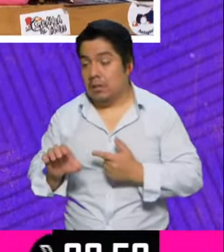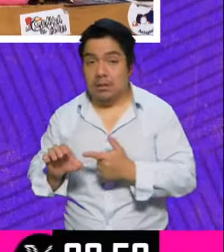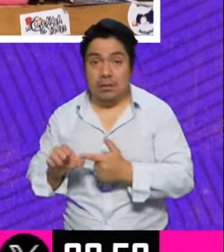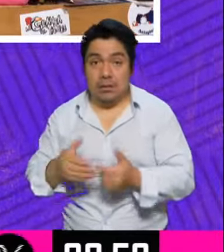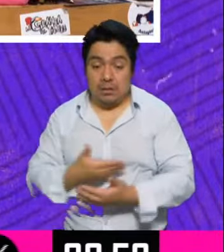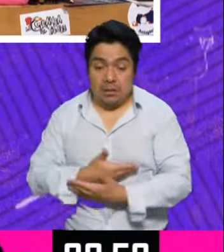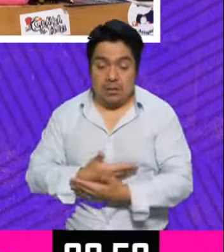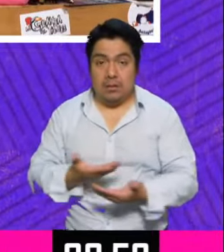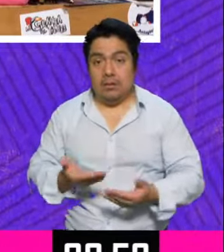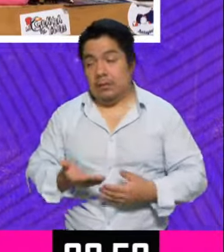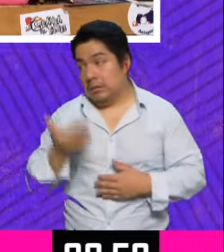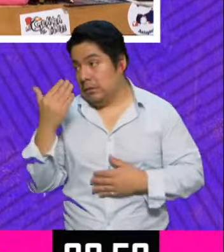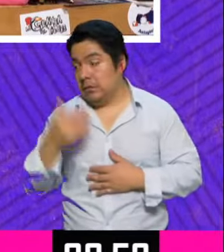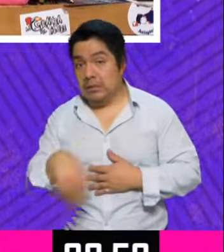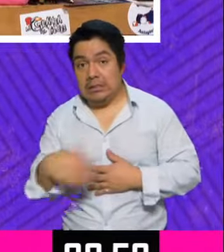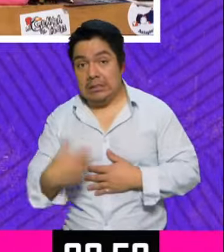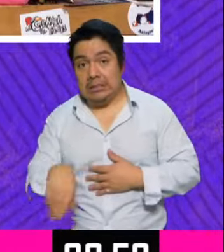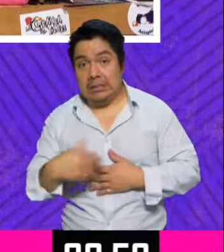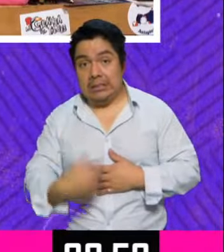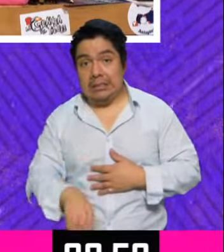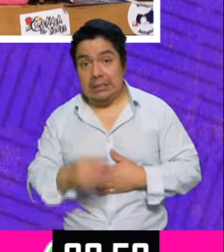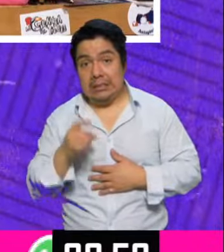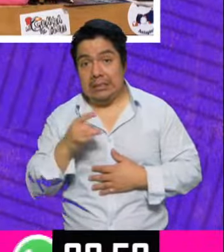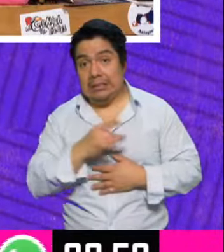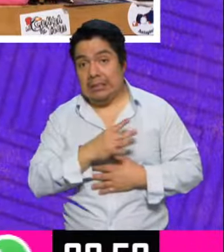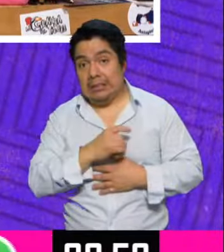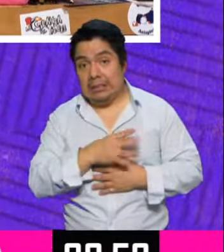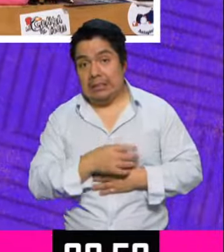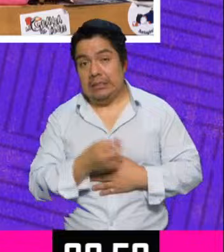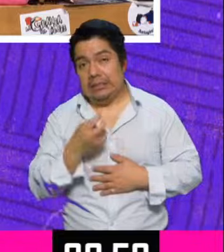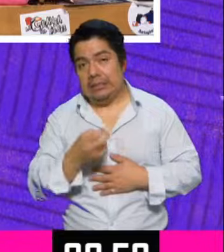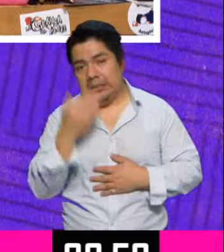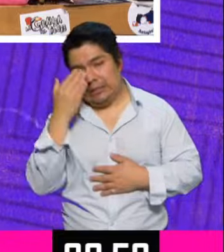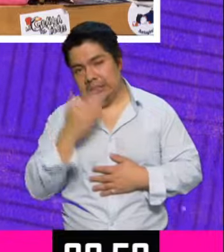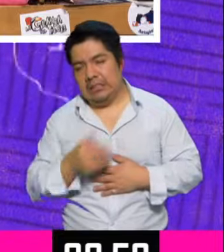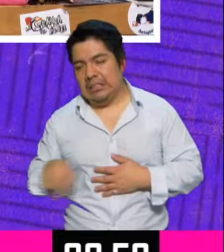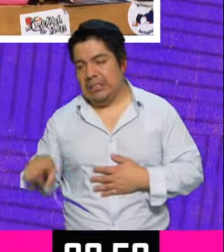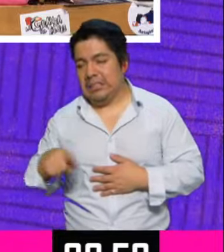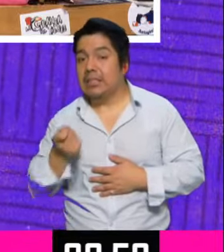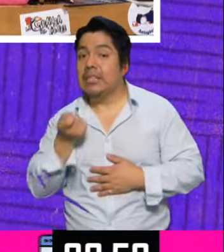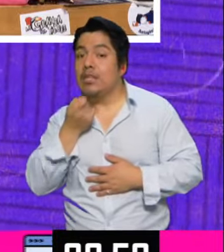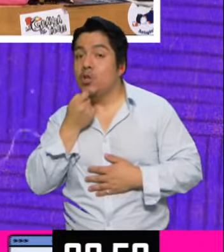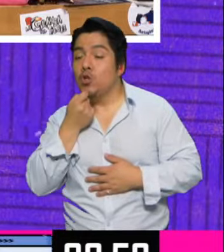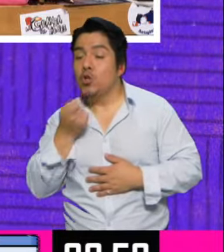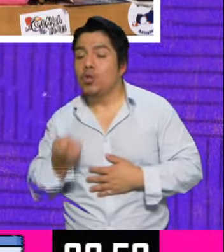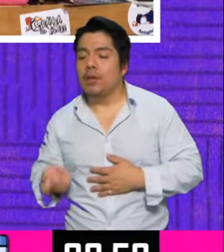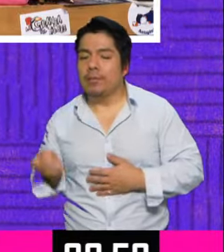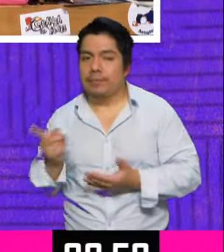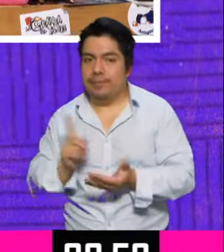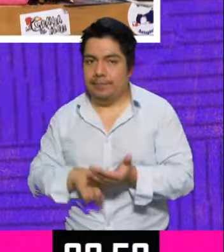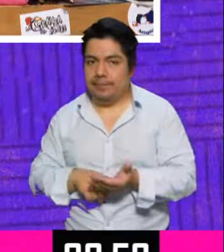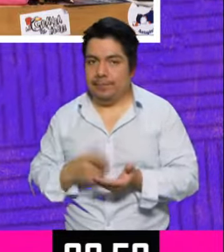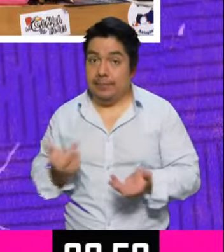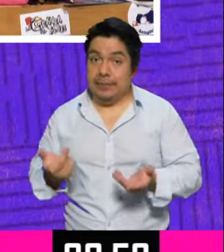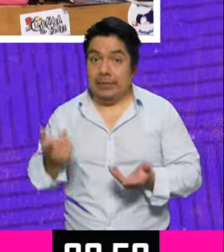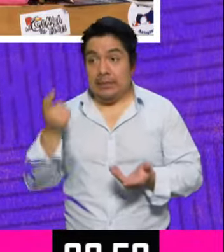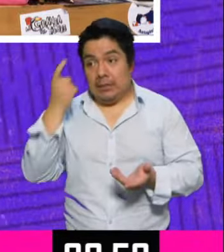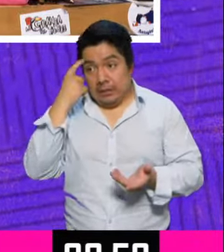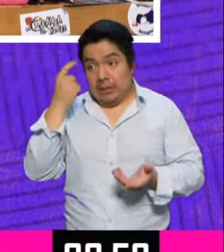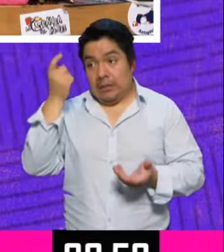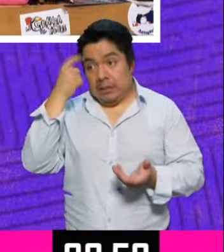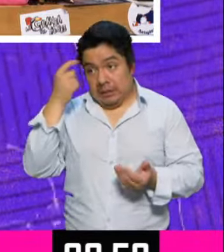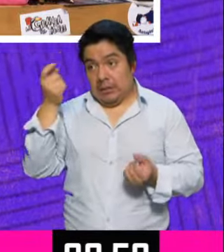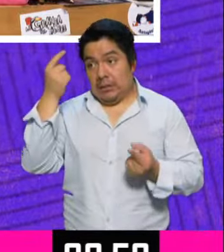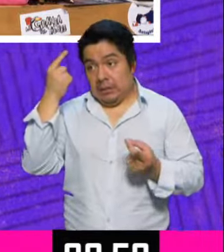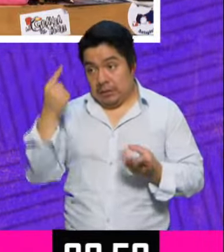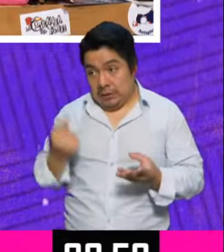brazos esto se llama o sea es el psiquismo infantil que que acumula sentimientos